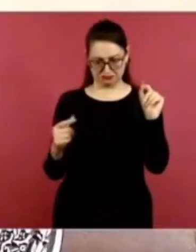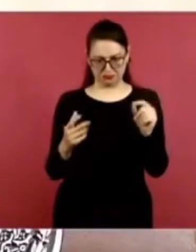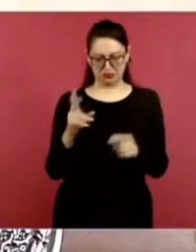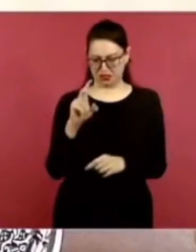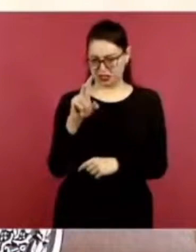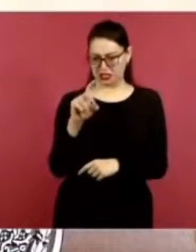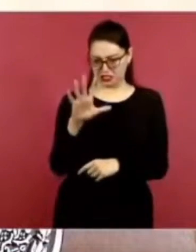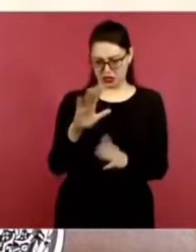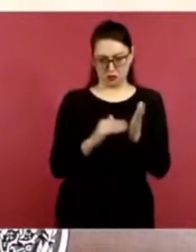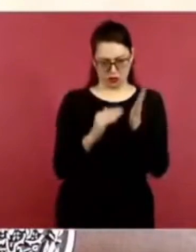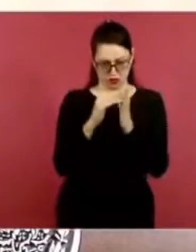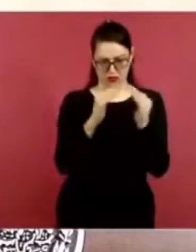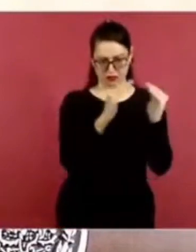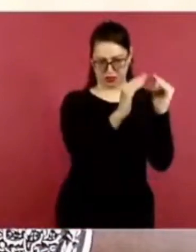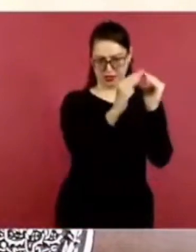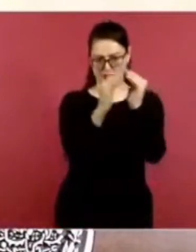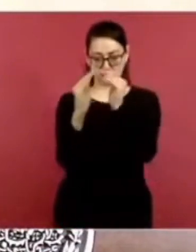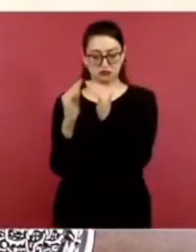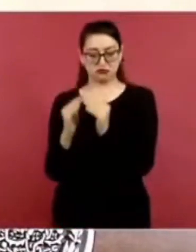y